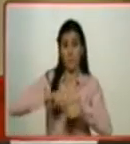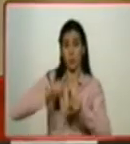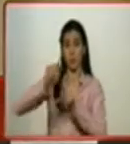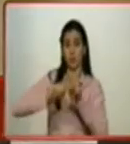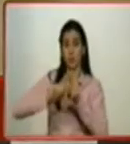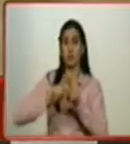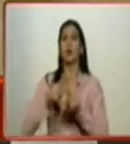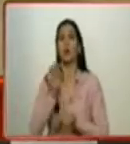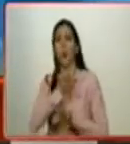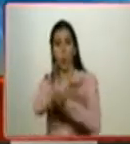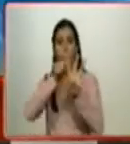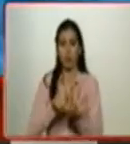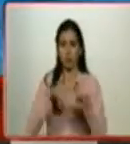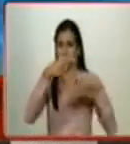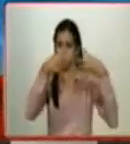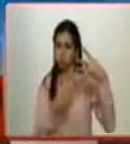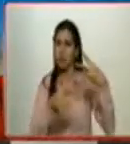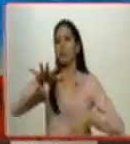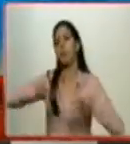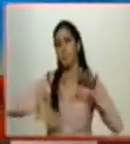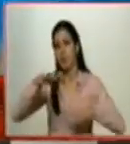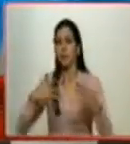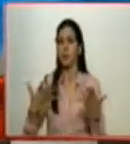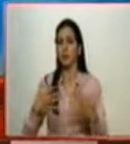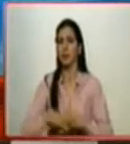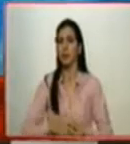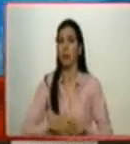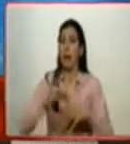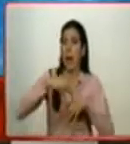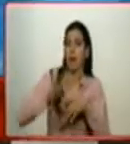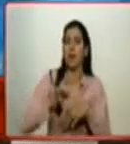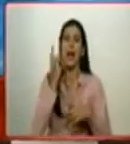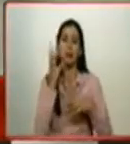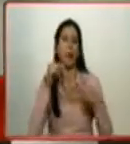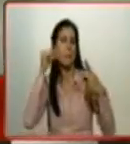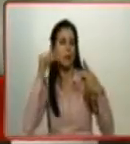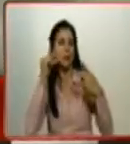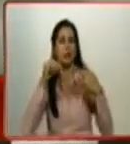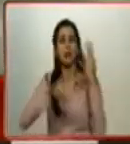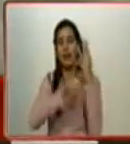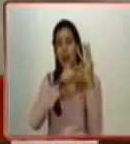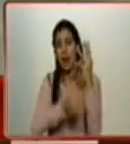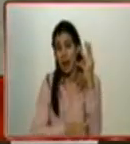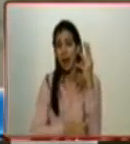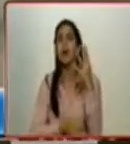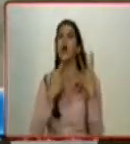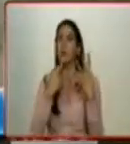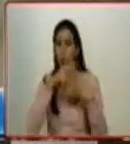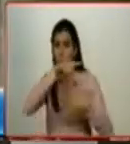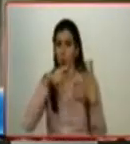se dividen en cuatro categorías de acuerdo con la escala de gravedad: azul, amarillo, naranja y rojo. El